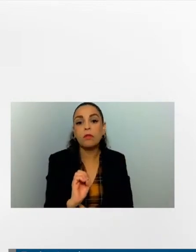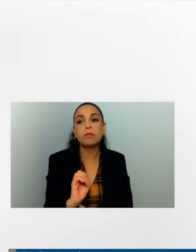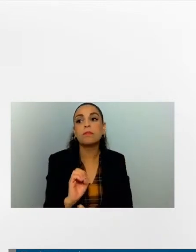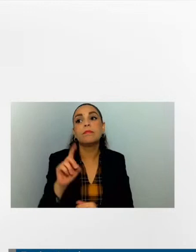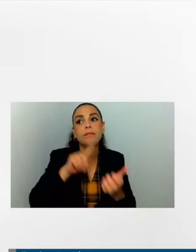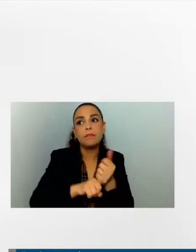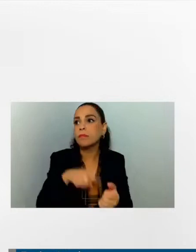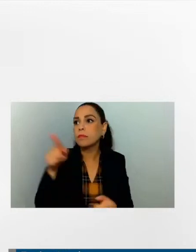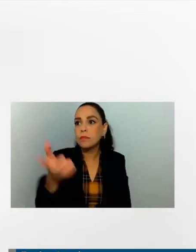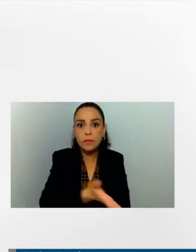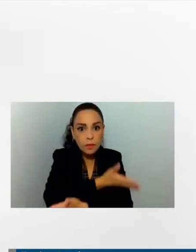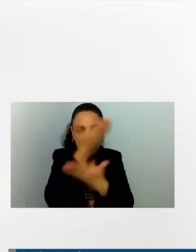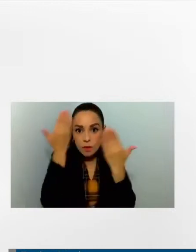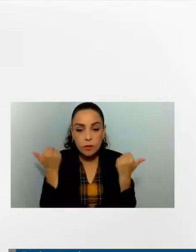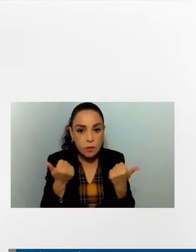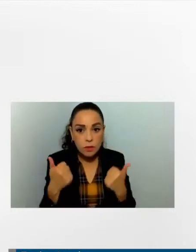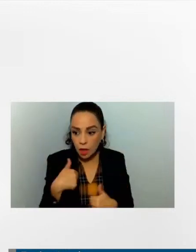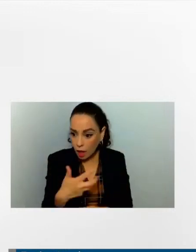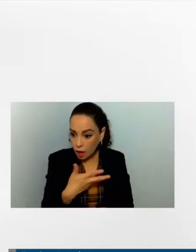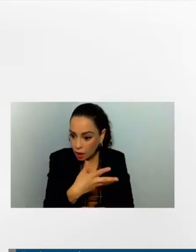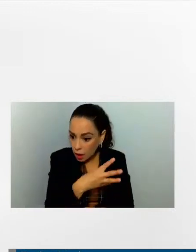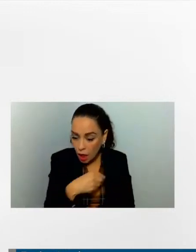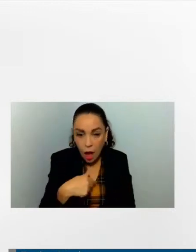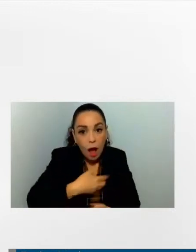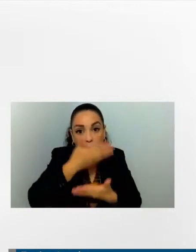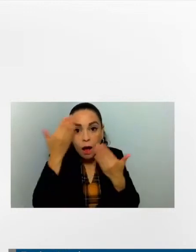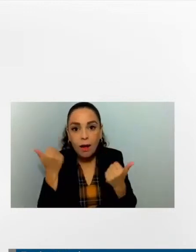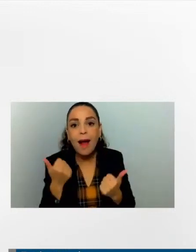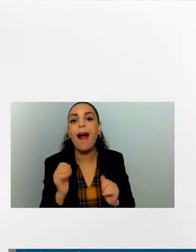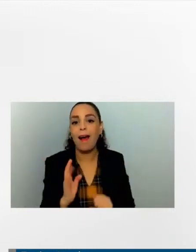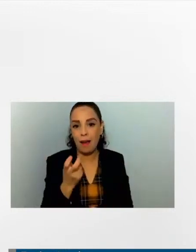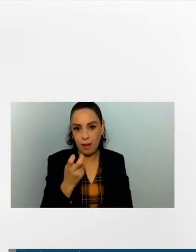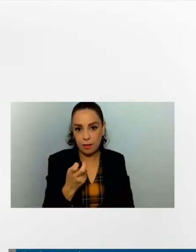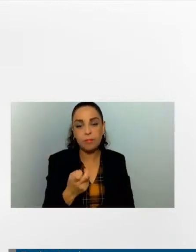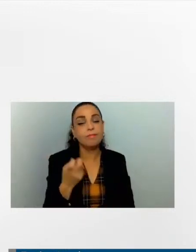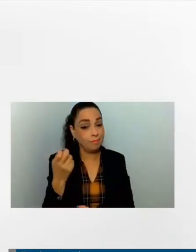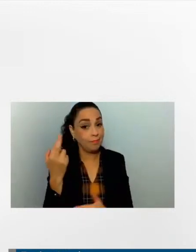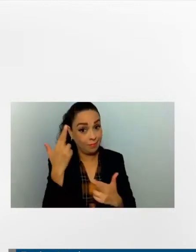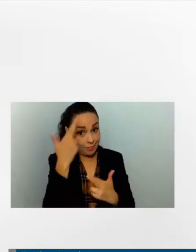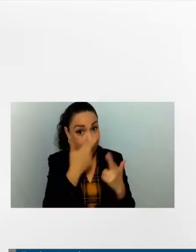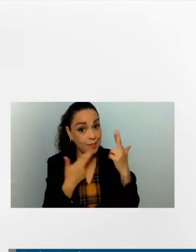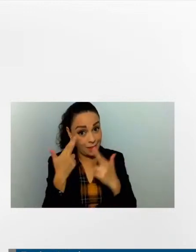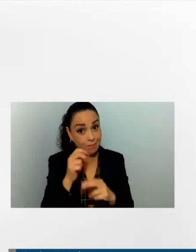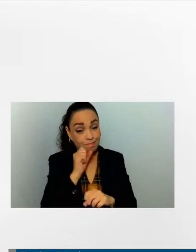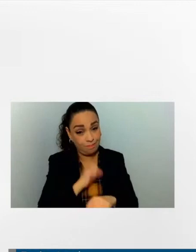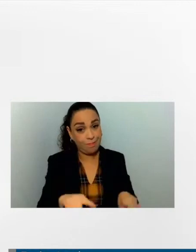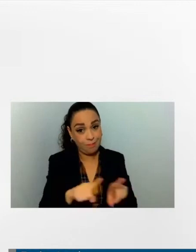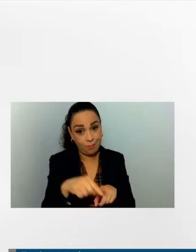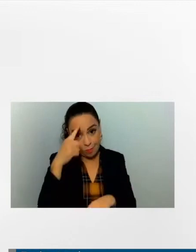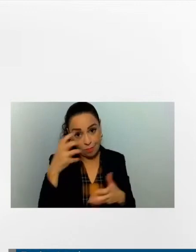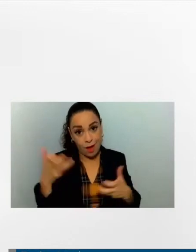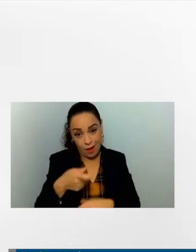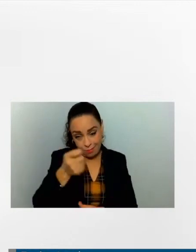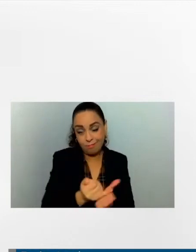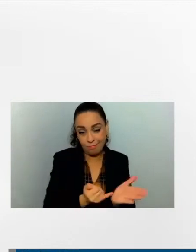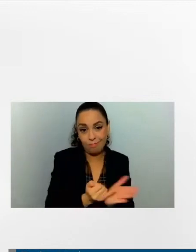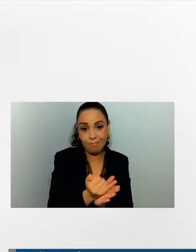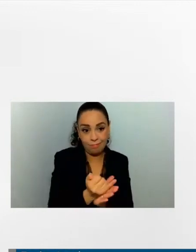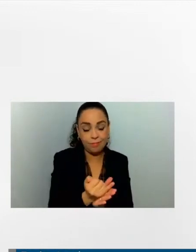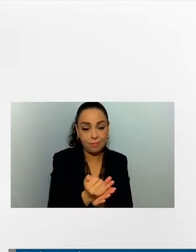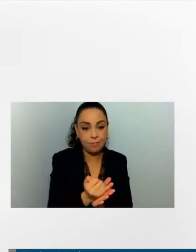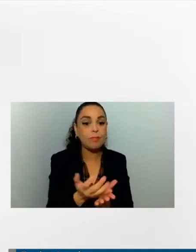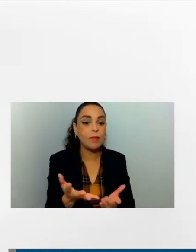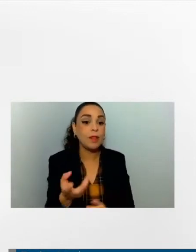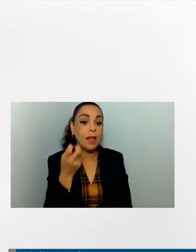reconocido. Entonces, dice, hay que valorar esos elementos como adicionales, ¿no? Que creo que este criterio, pues, es de los